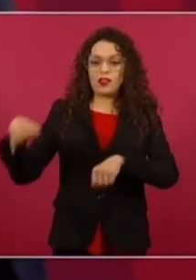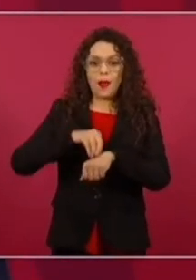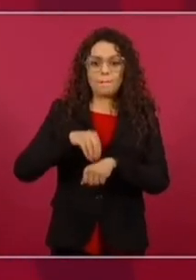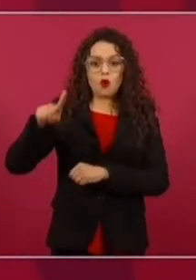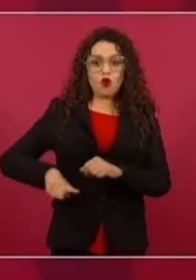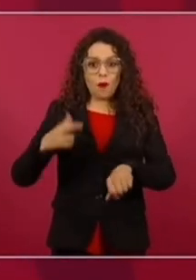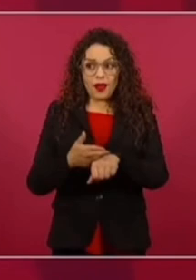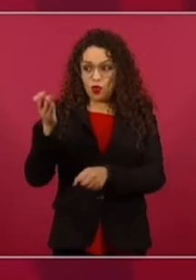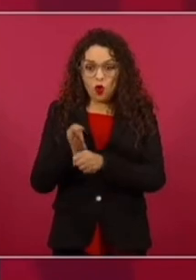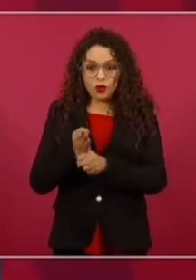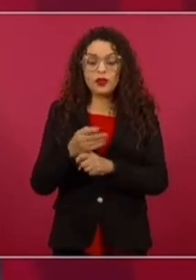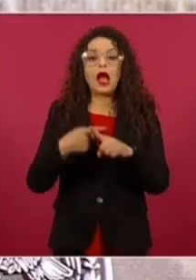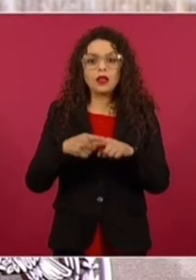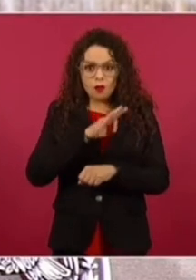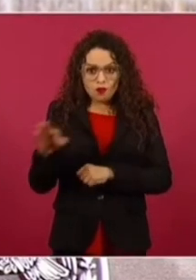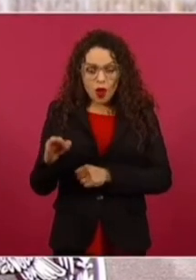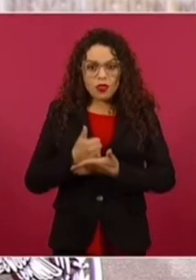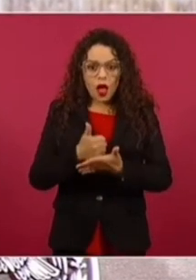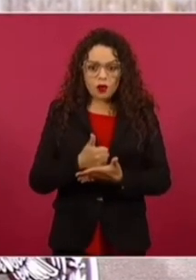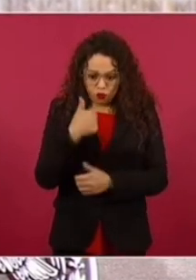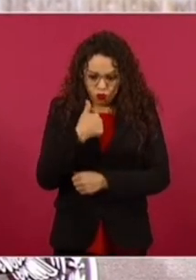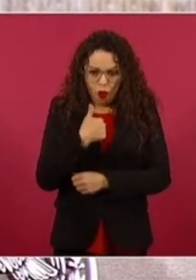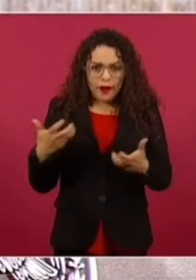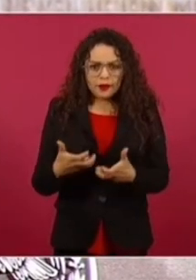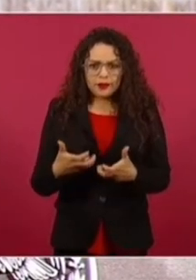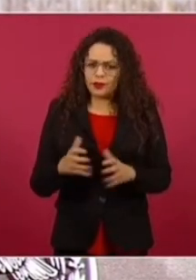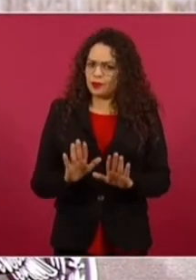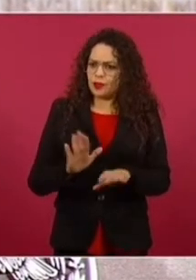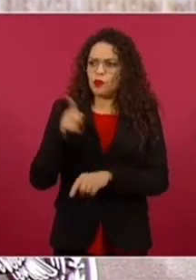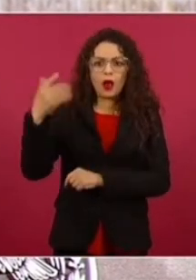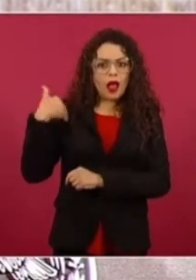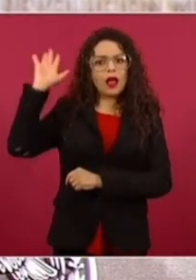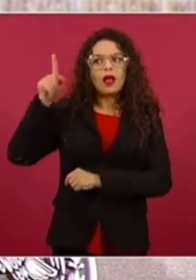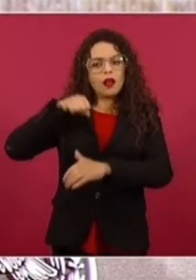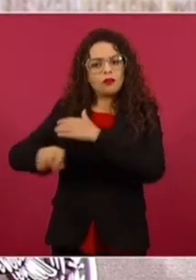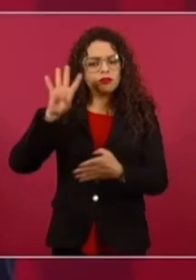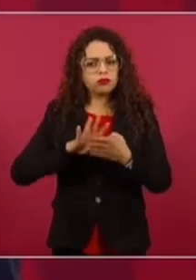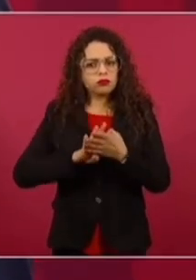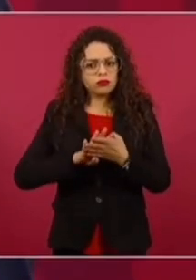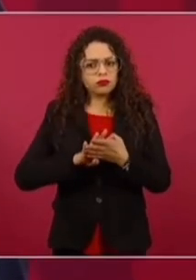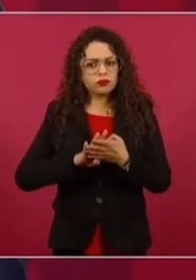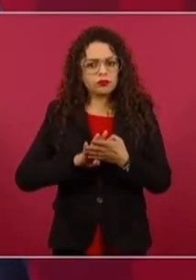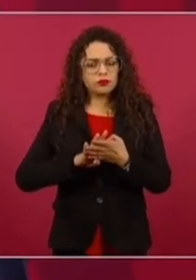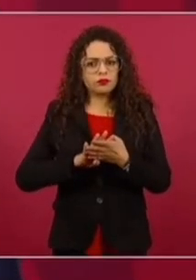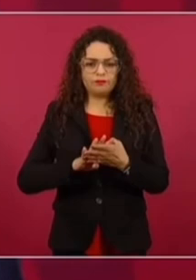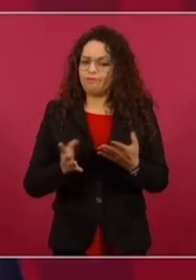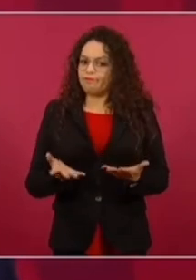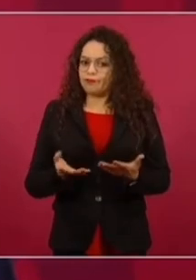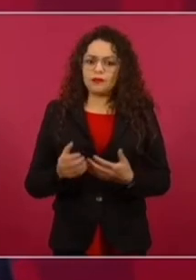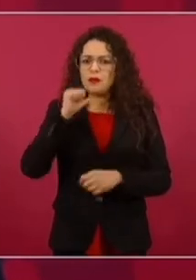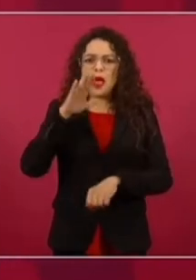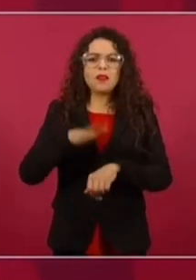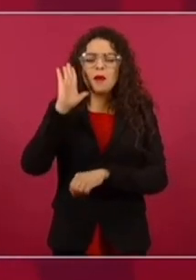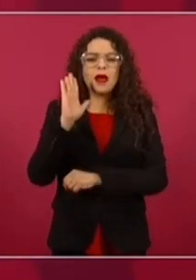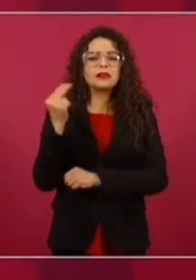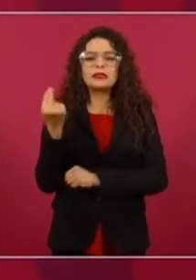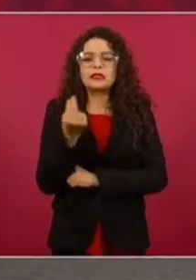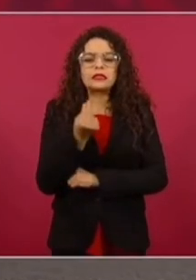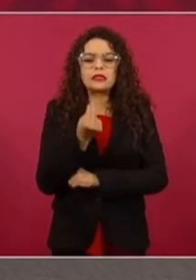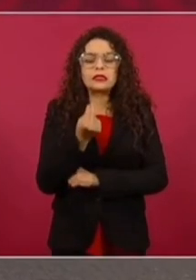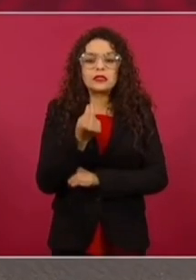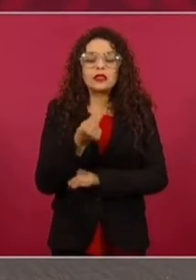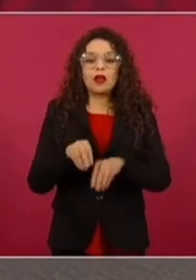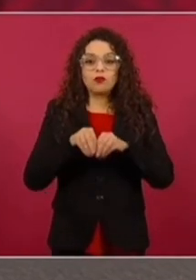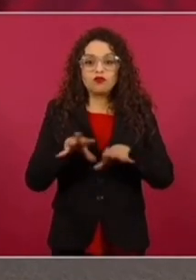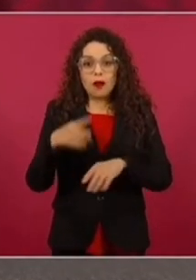estaba en mis manos, porque el actual gobernador había estado en la cárcel y que era cosa nada más de